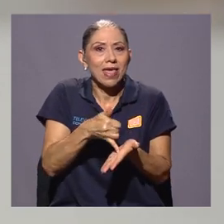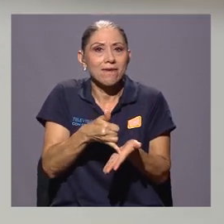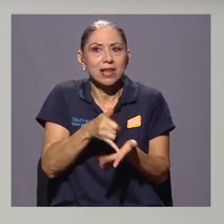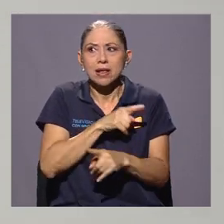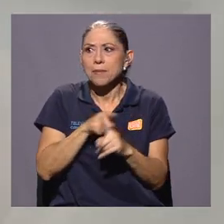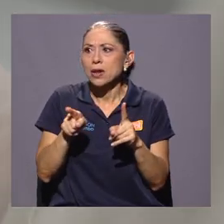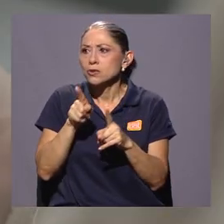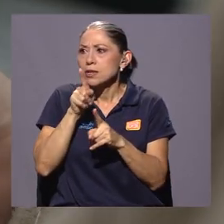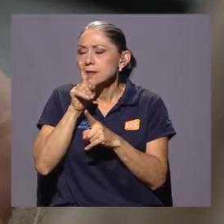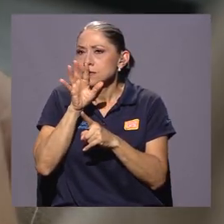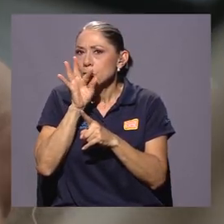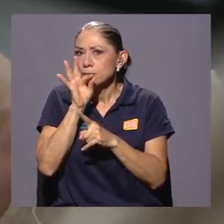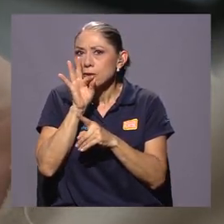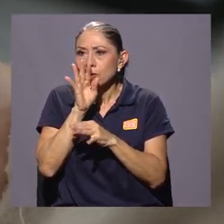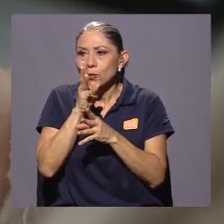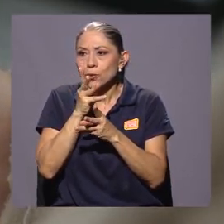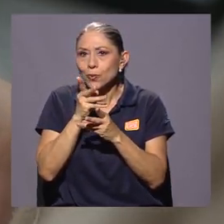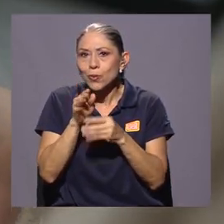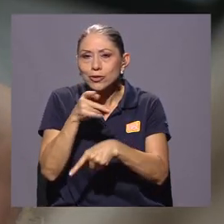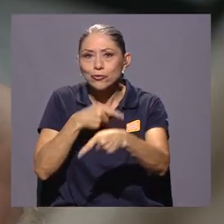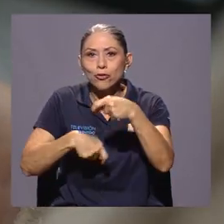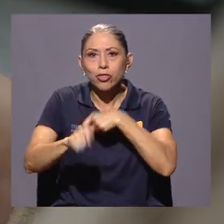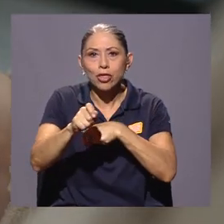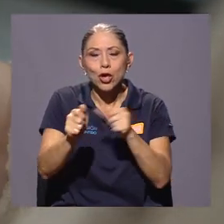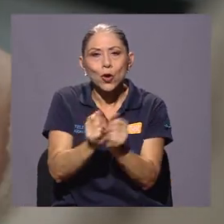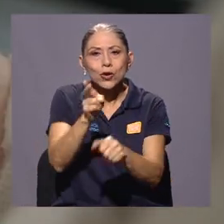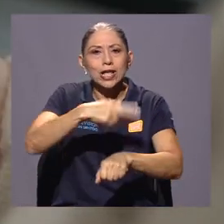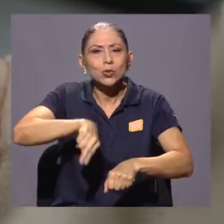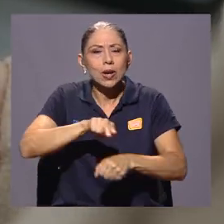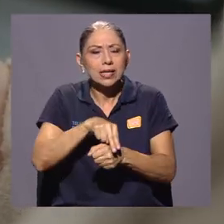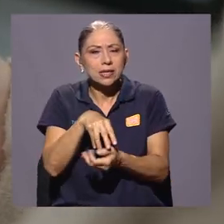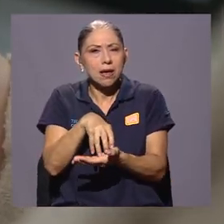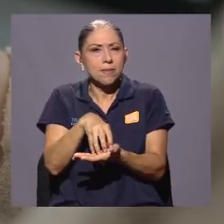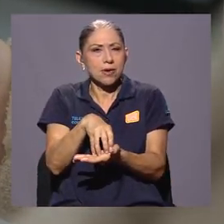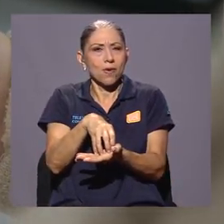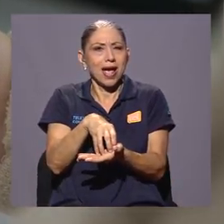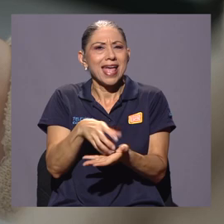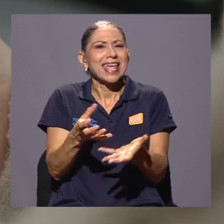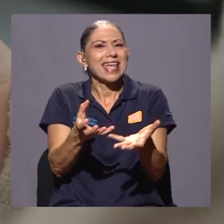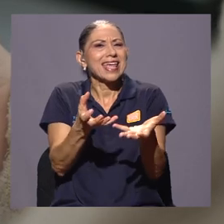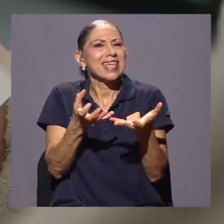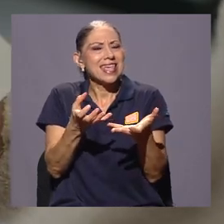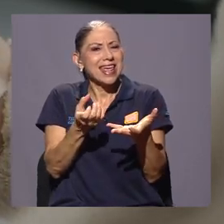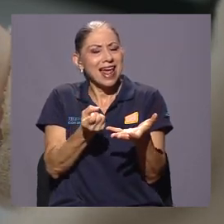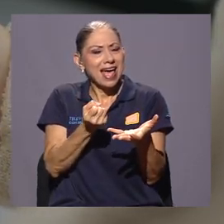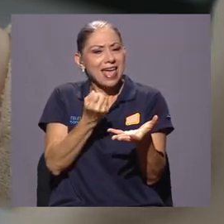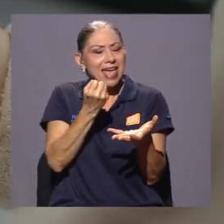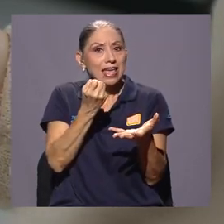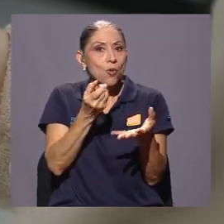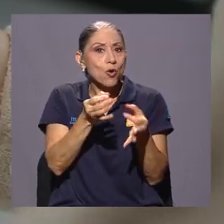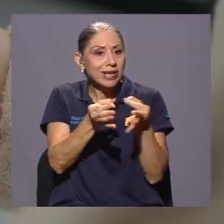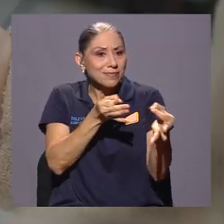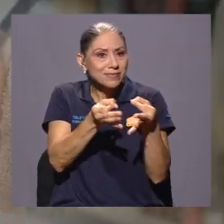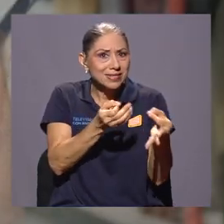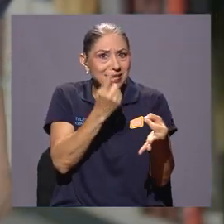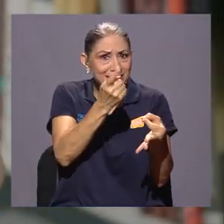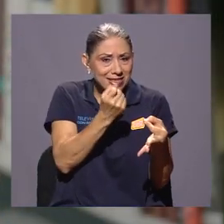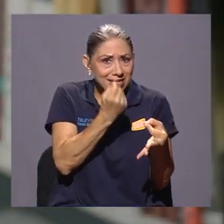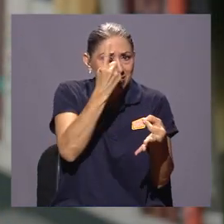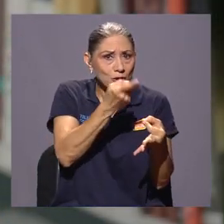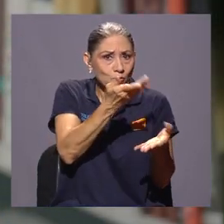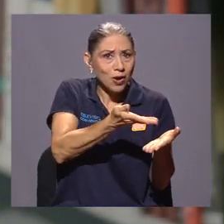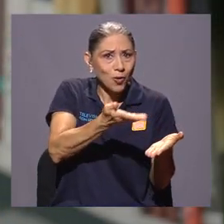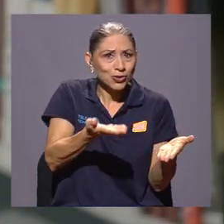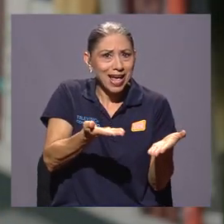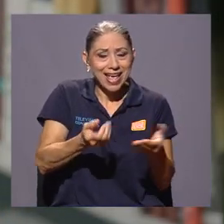sustituyendo al silencio, y con su naturaleza siempre ambigua que busca dar a entender una cosa expresando otra. El